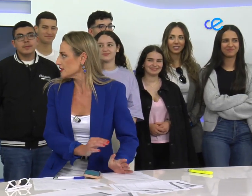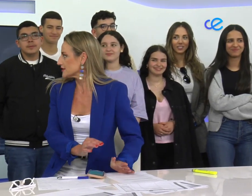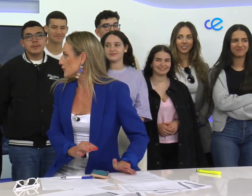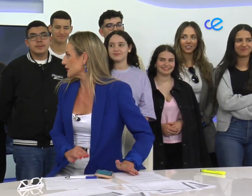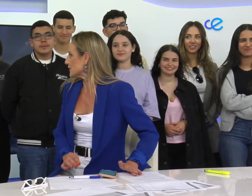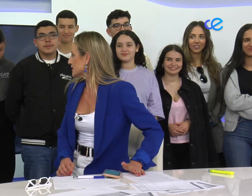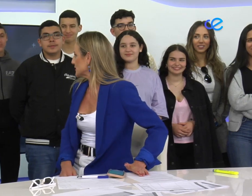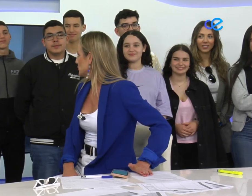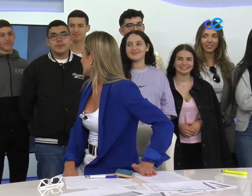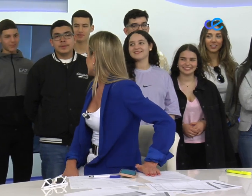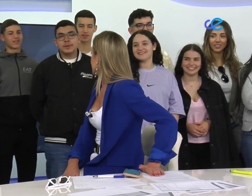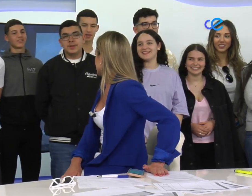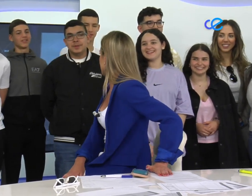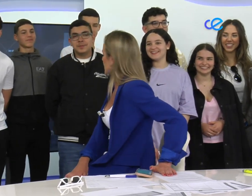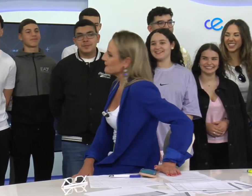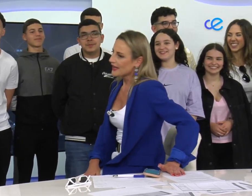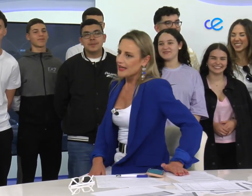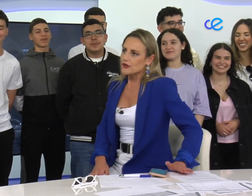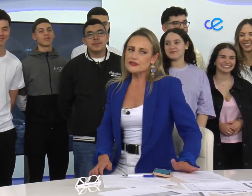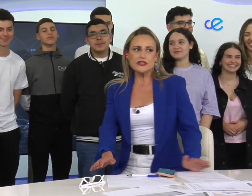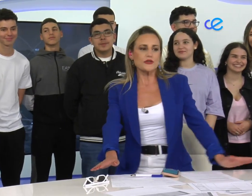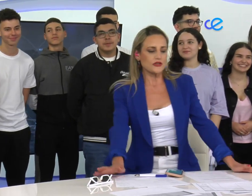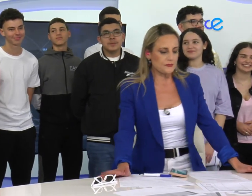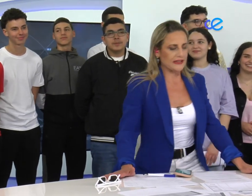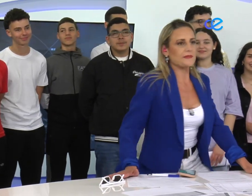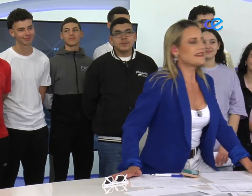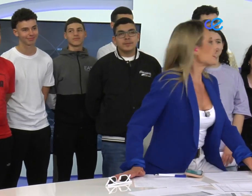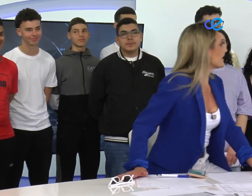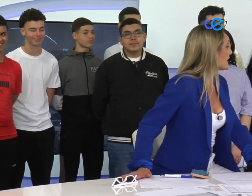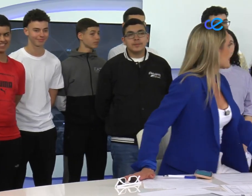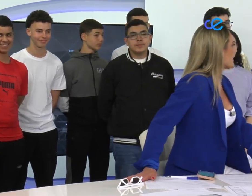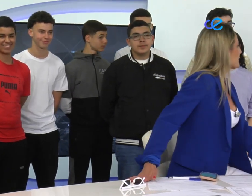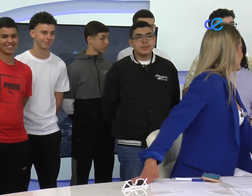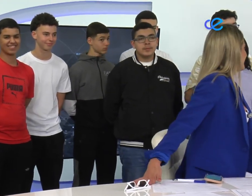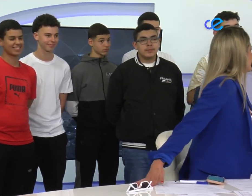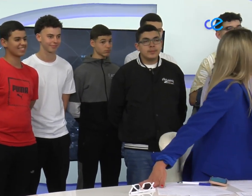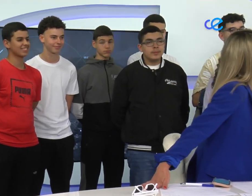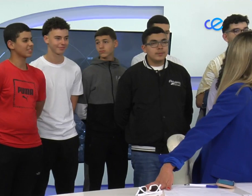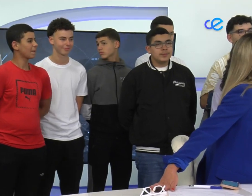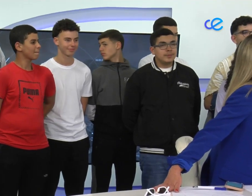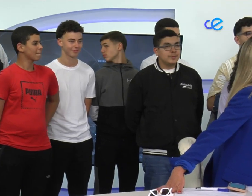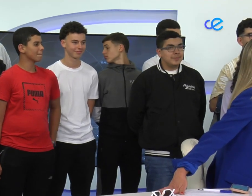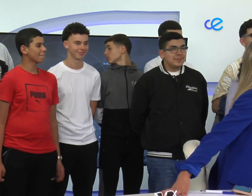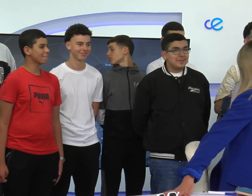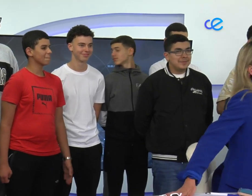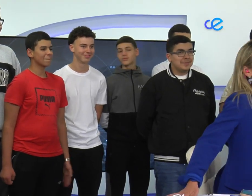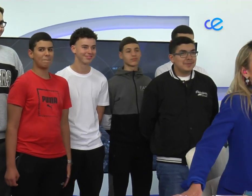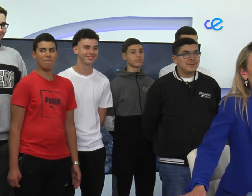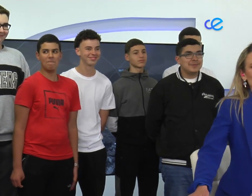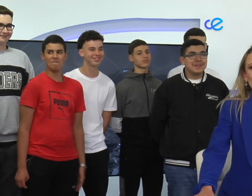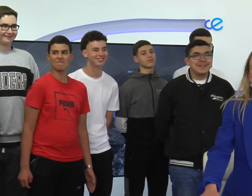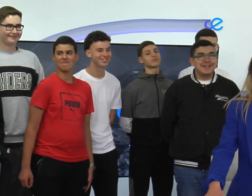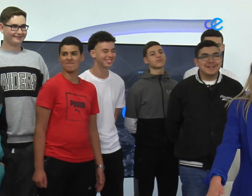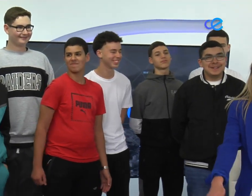instalaciones os está gustando lo que estáis viendo Sí verdad Cuántos de vosotros participasteis ayer en la carrera de la mujer Uy